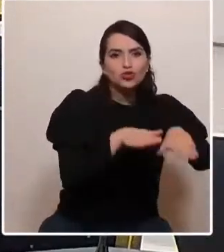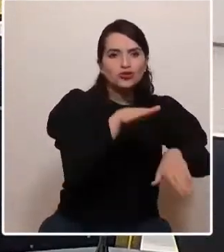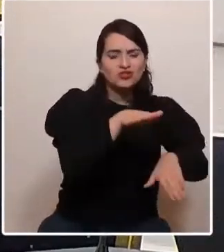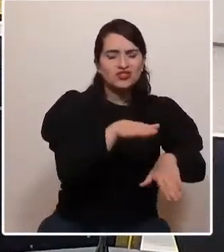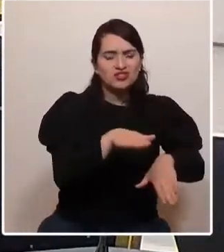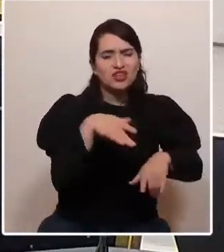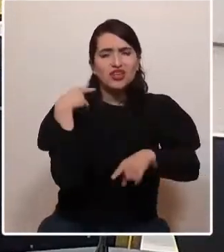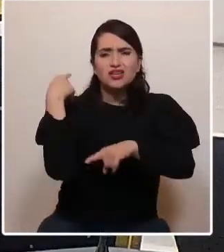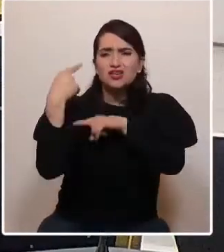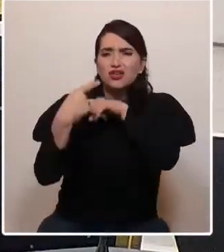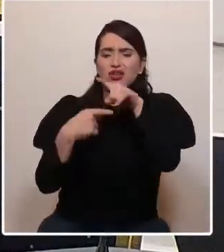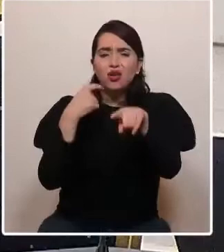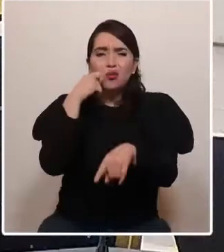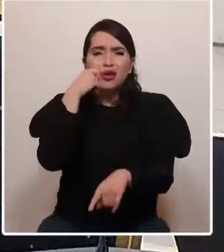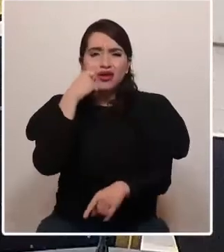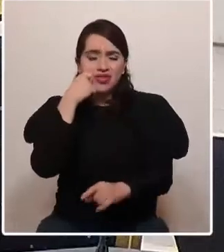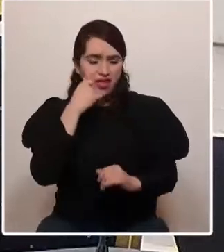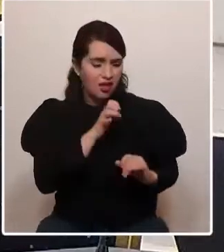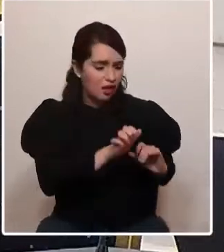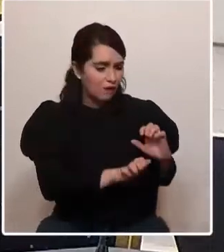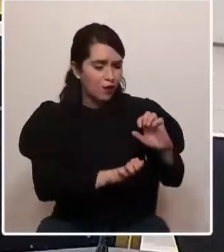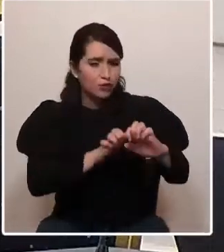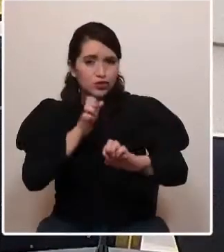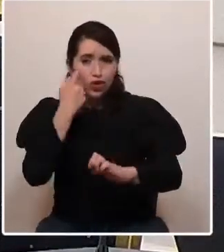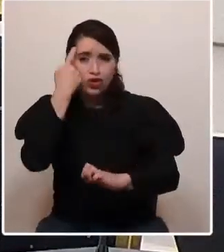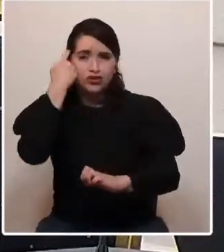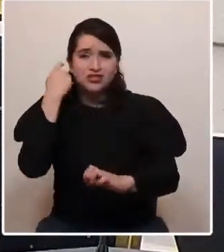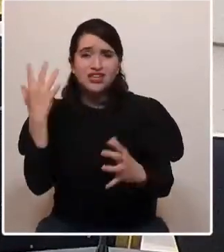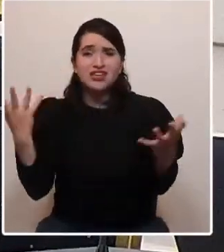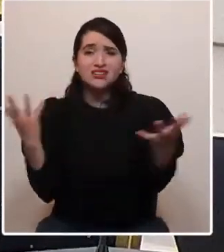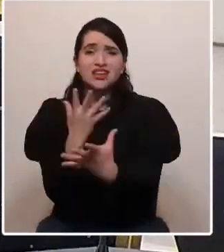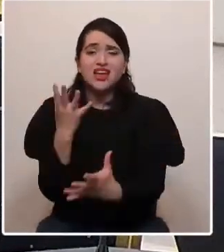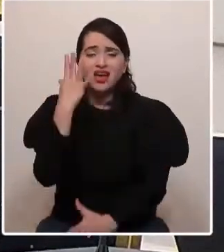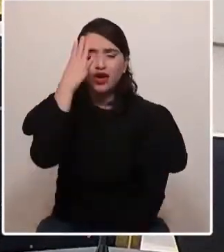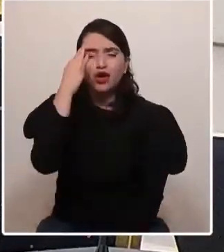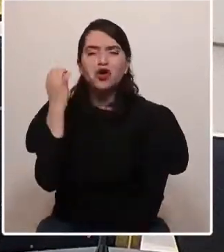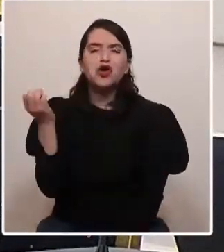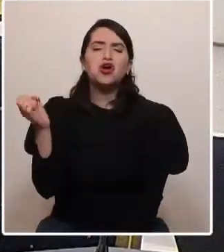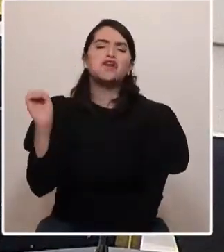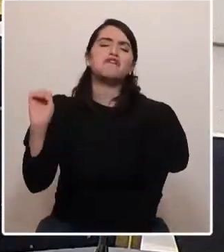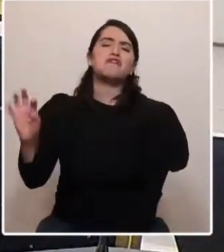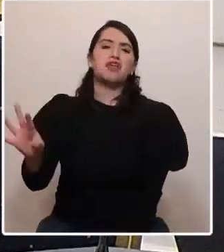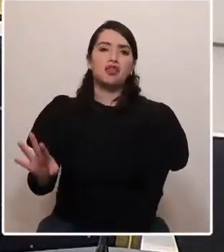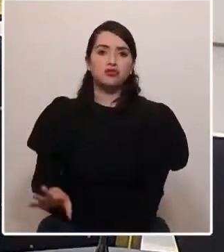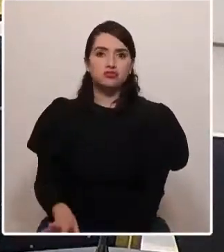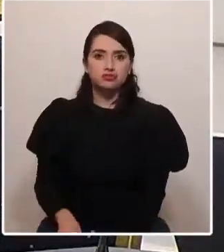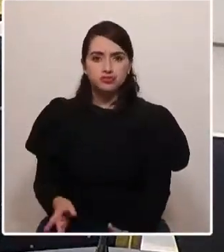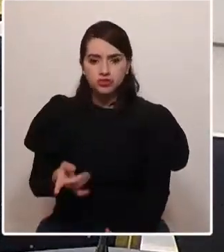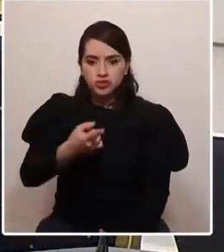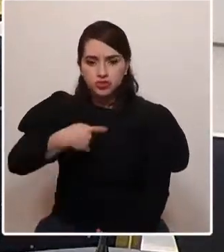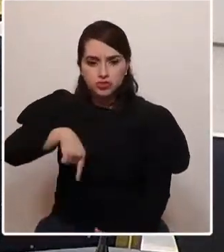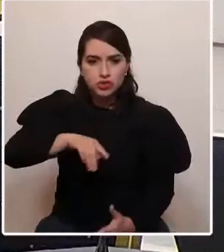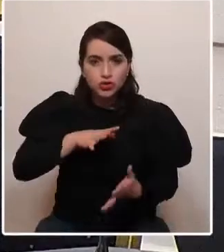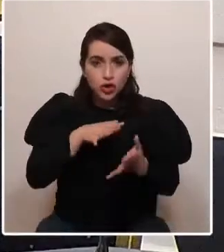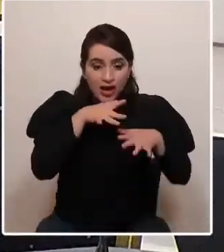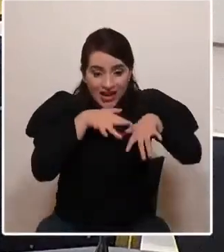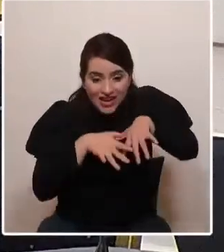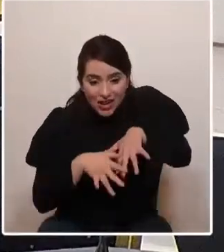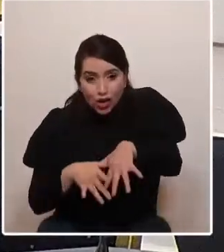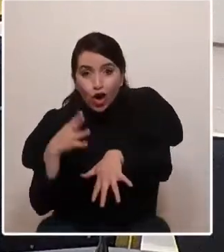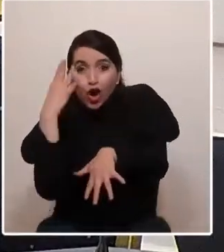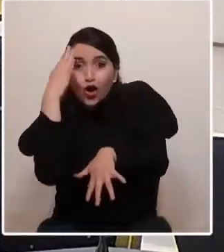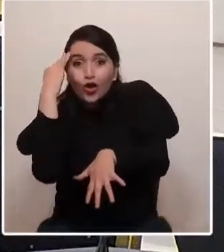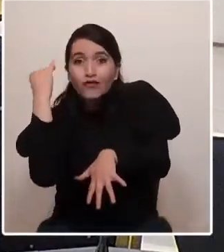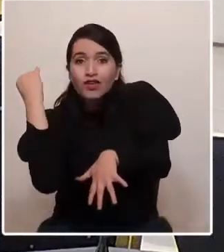camino evolutivo de la conciencia es el olvido. Al atravesar el Bardo nos sumergimos en el río Estigia y olvidamos